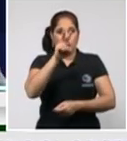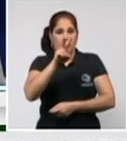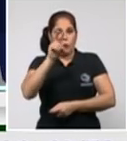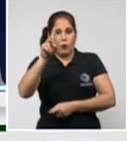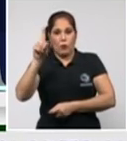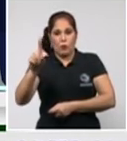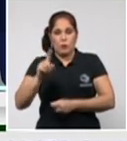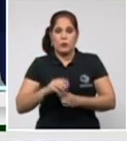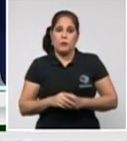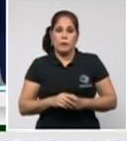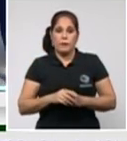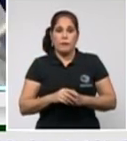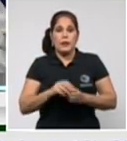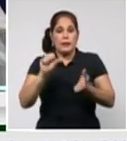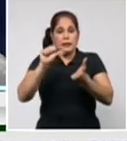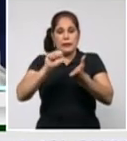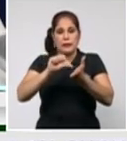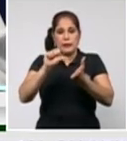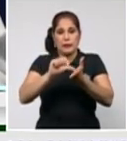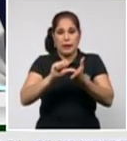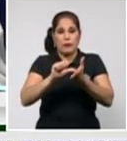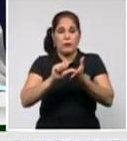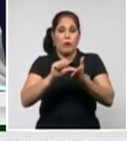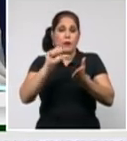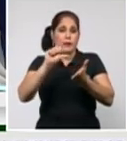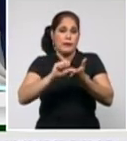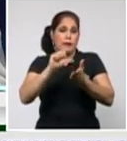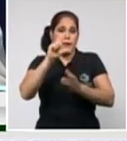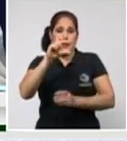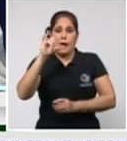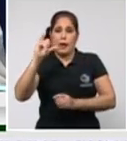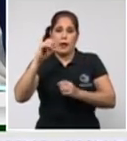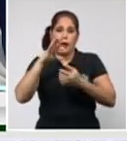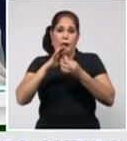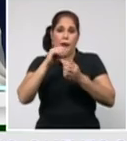211 y los del Centro de Ingeniería Genética y Biotecnología